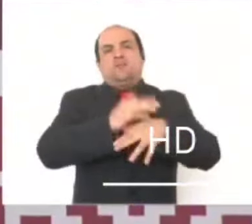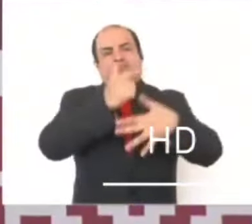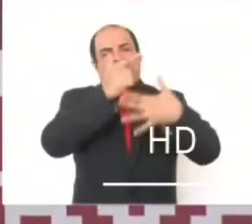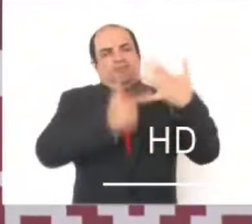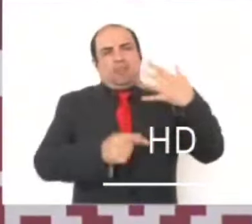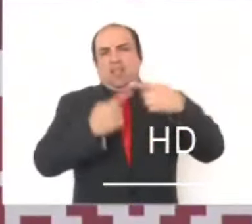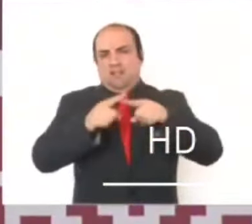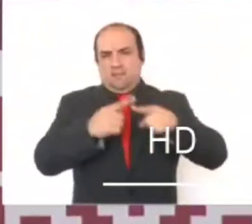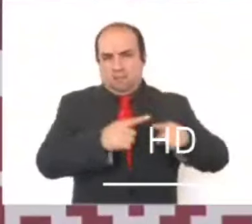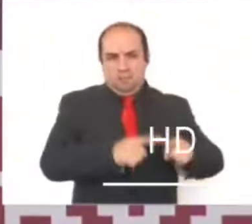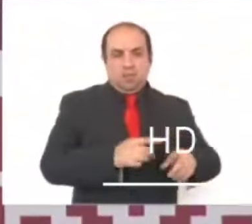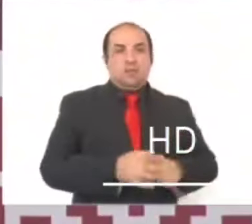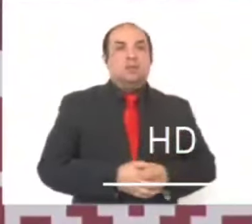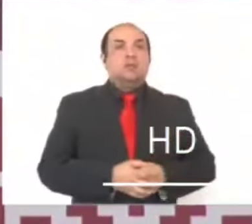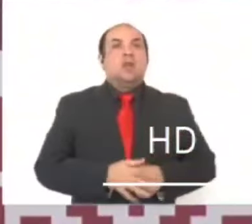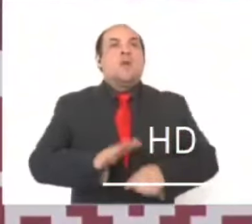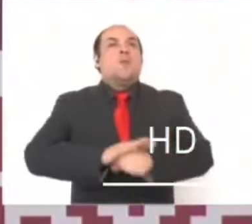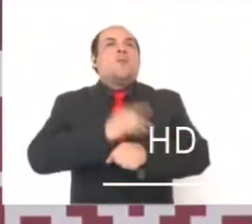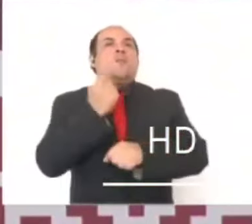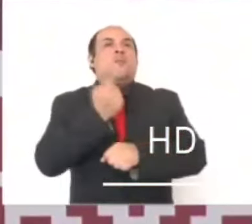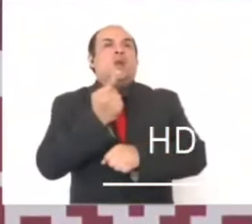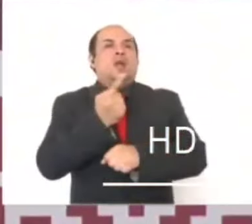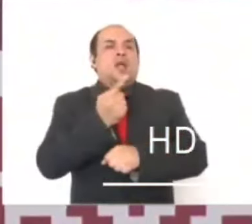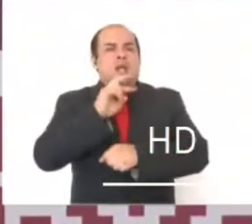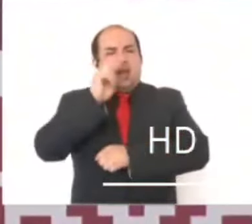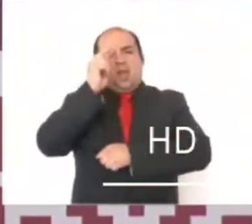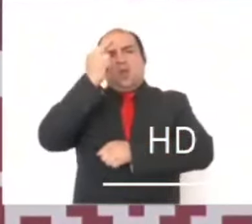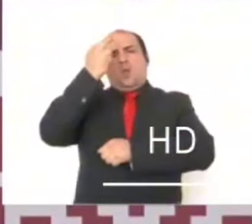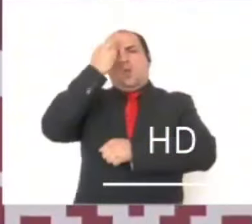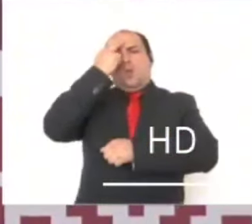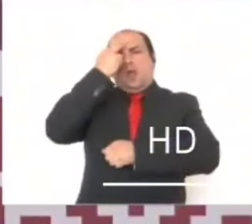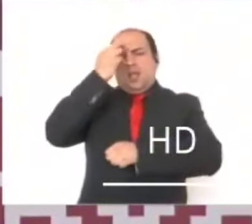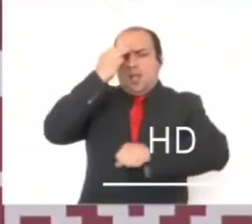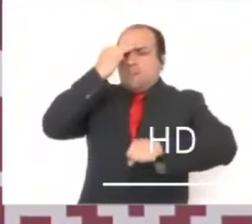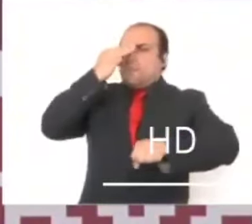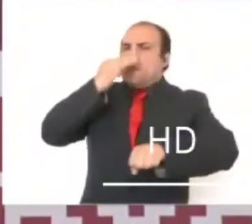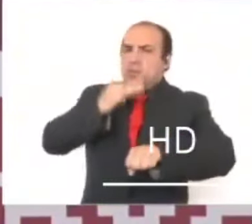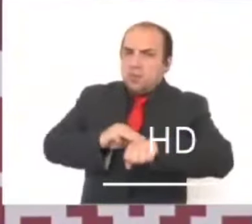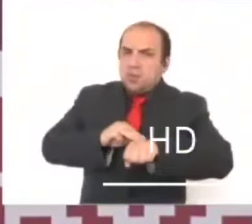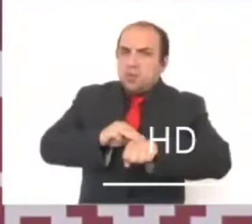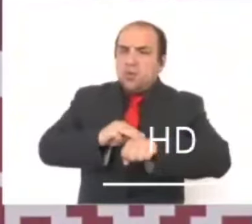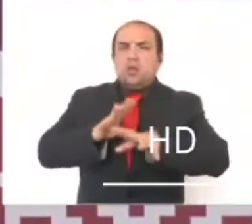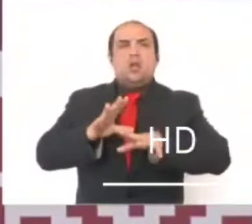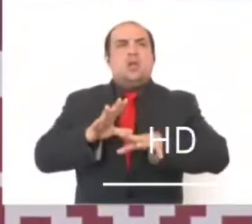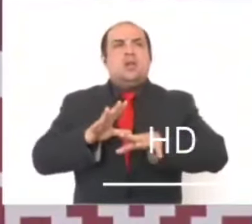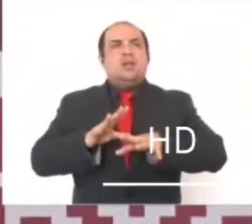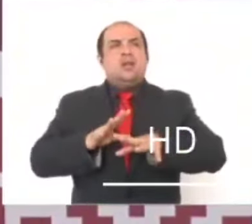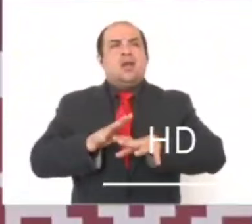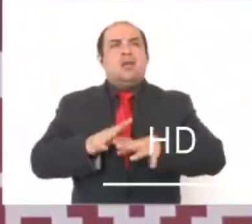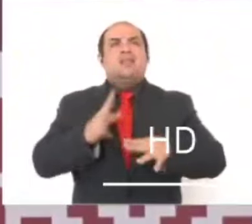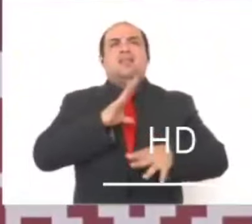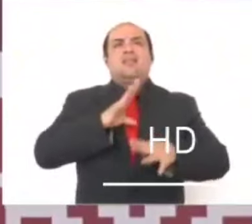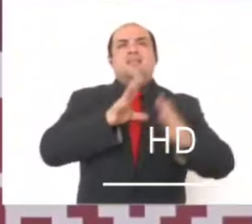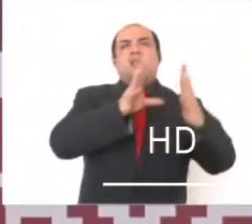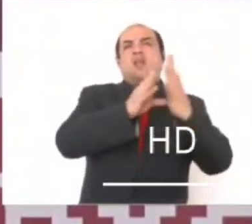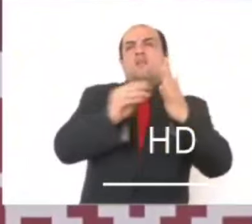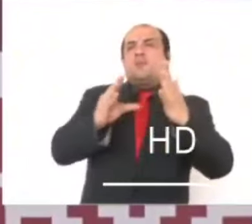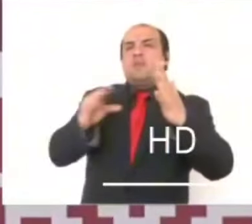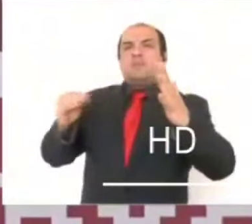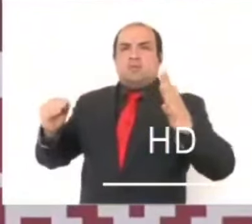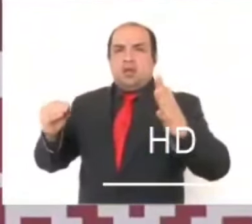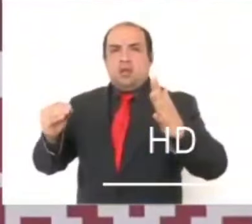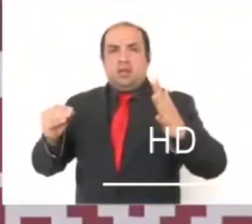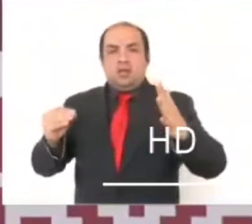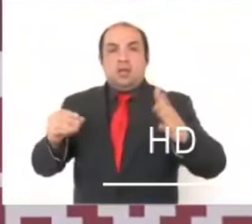razones, porque evoca, porque recuerda, porque es memoria, porque hace eco. Y entre otras